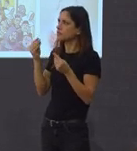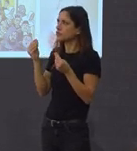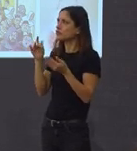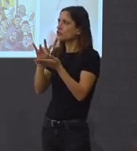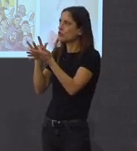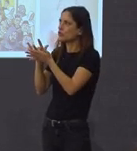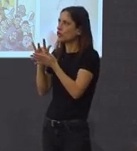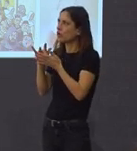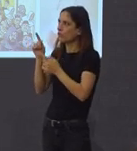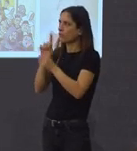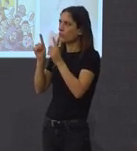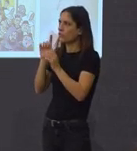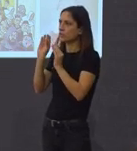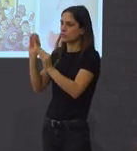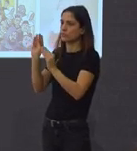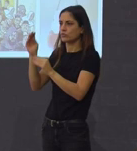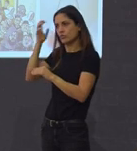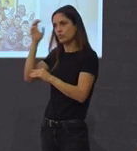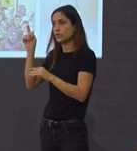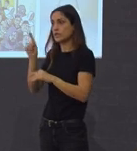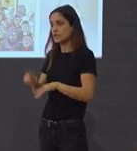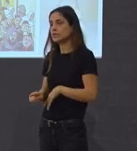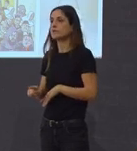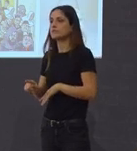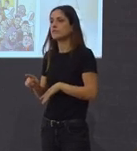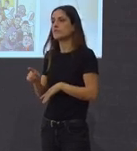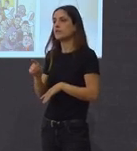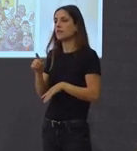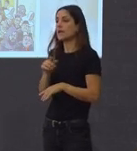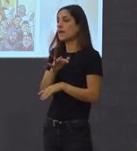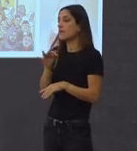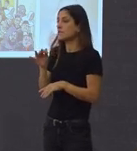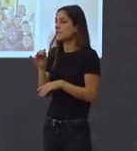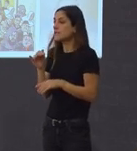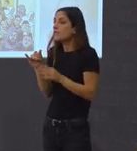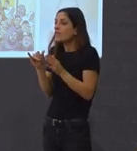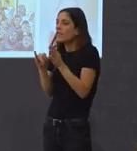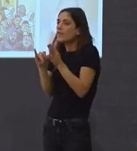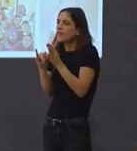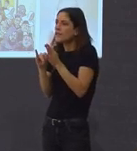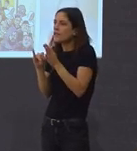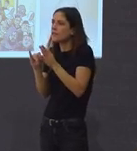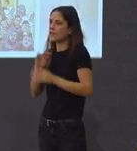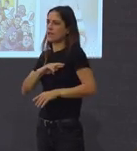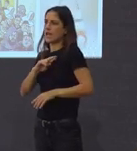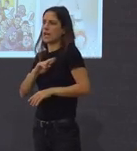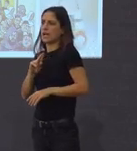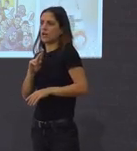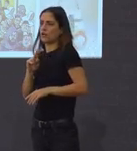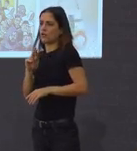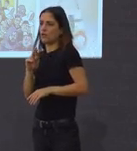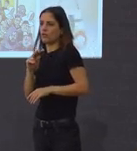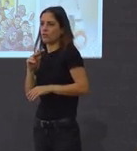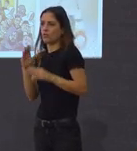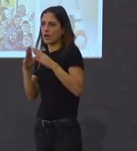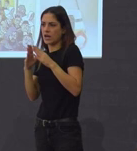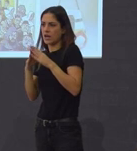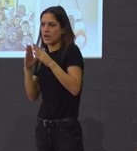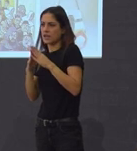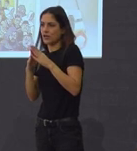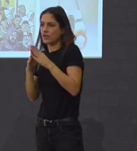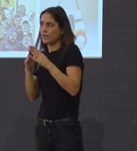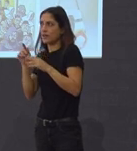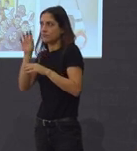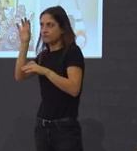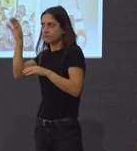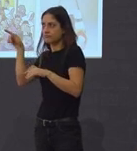do nacional-catolicismo, desa identidade nacional que está pegada a ser católico, ten moito que ver. Entón, non é un caso único o caso